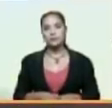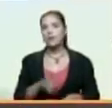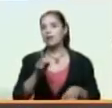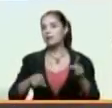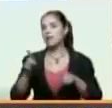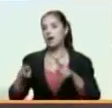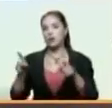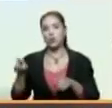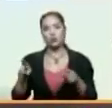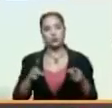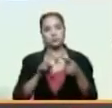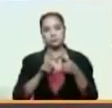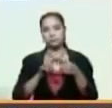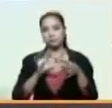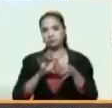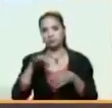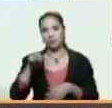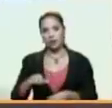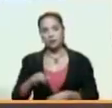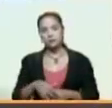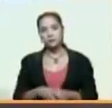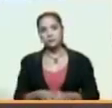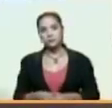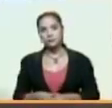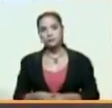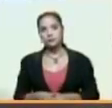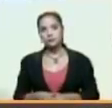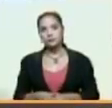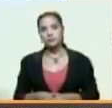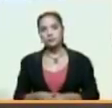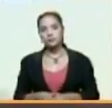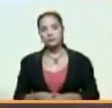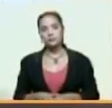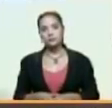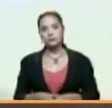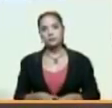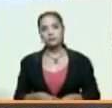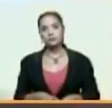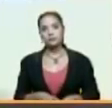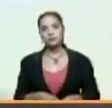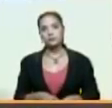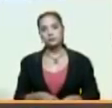aquí involucrados. Es más, el